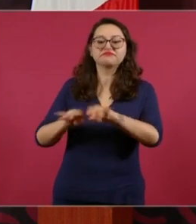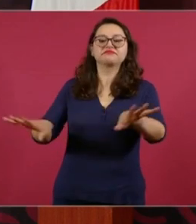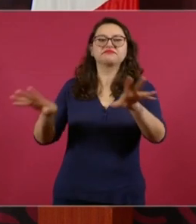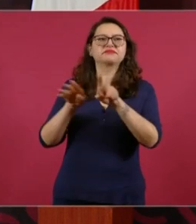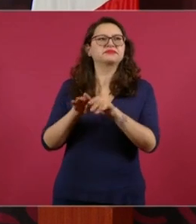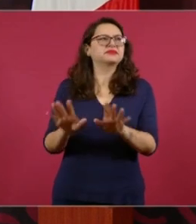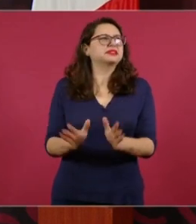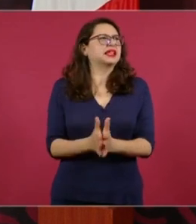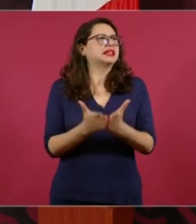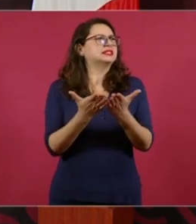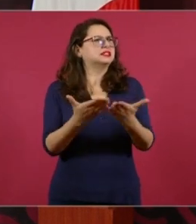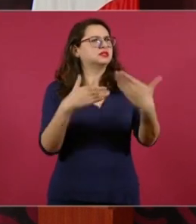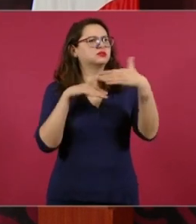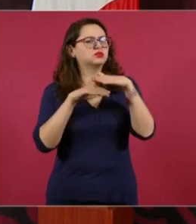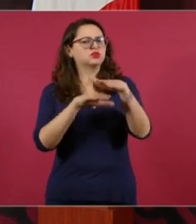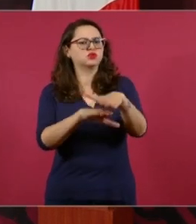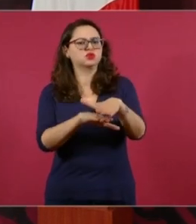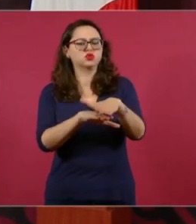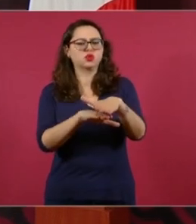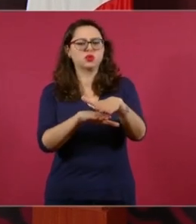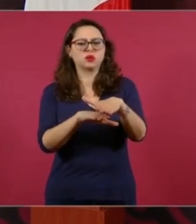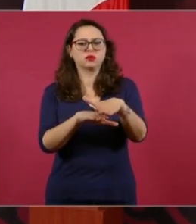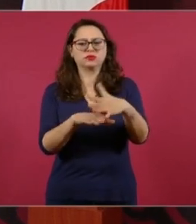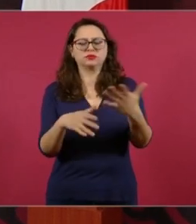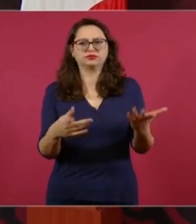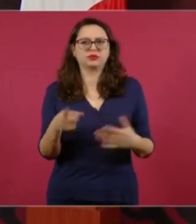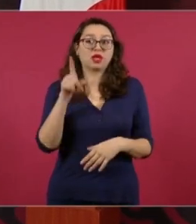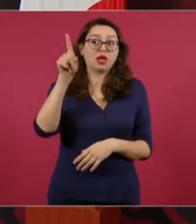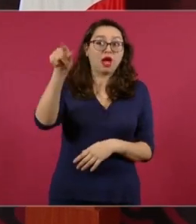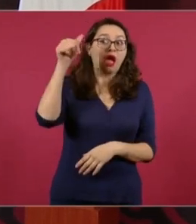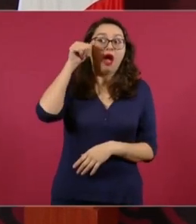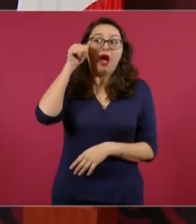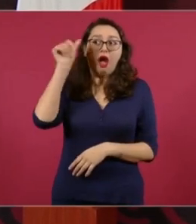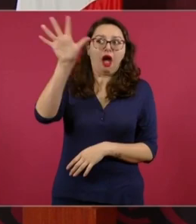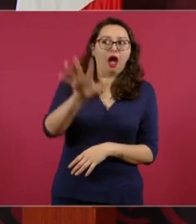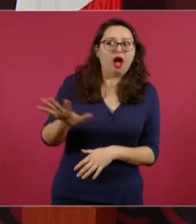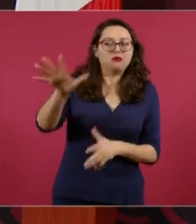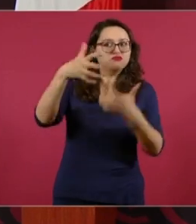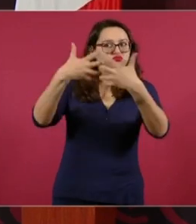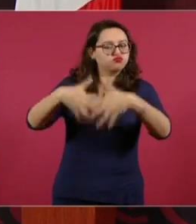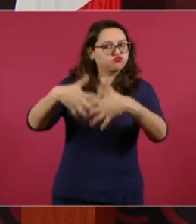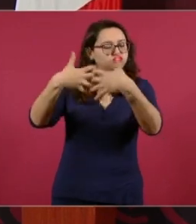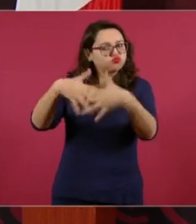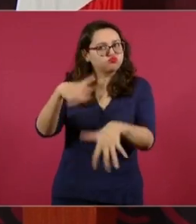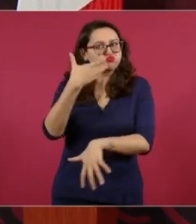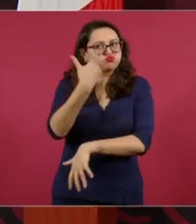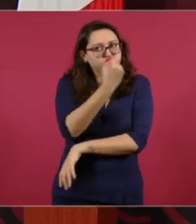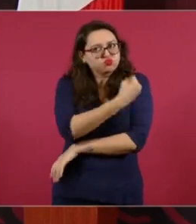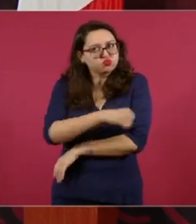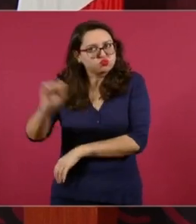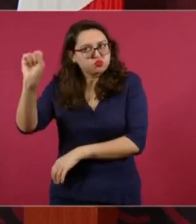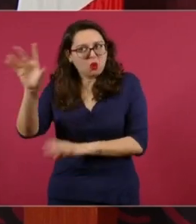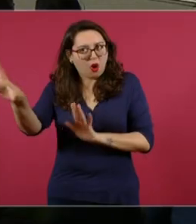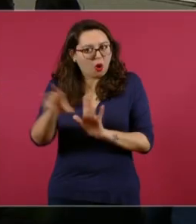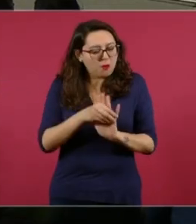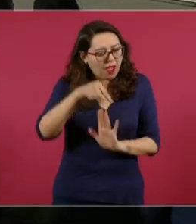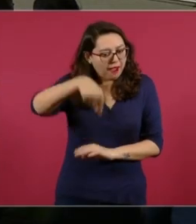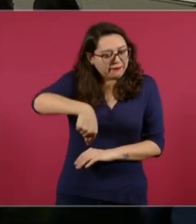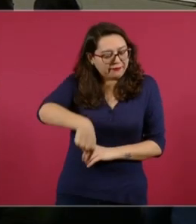donde habla del modo de producción asiático, ya era